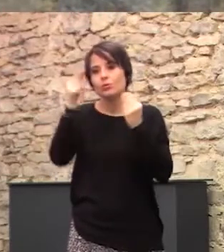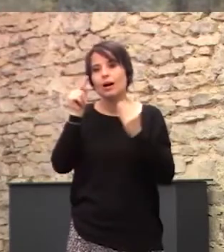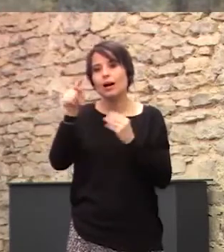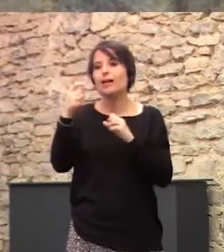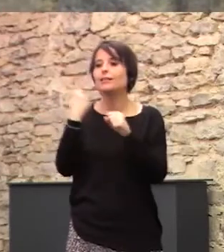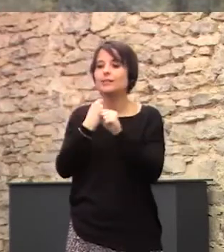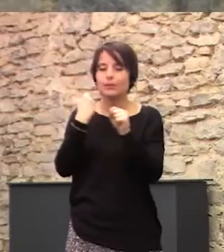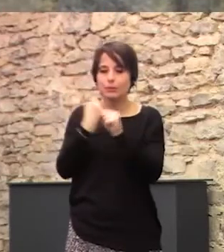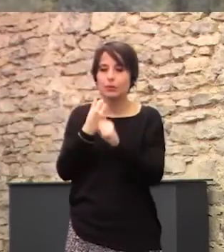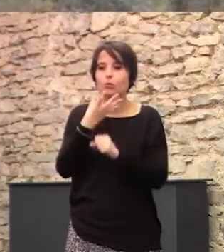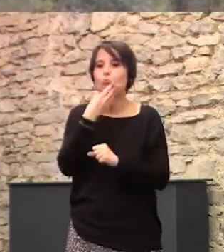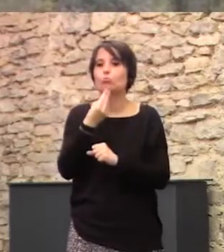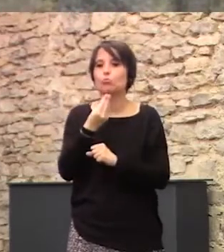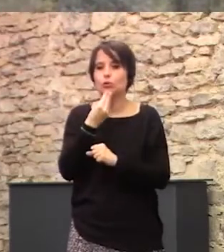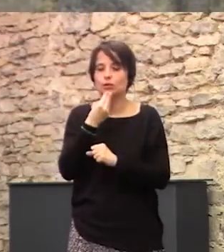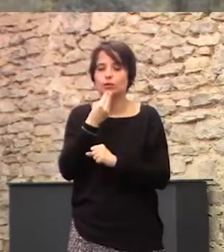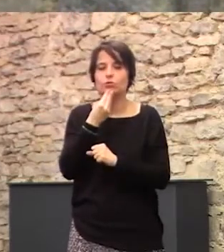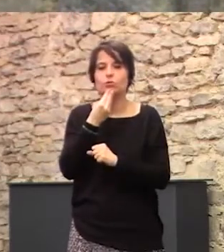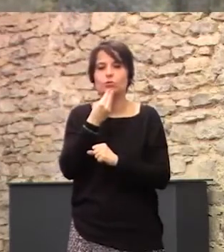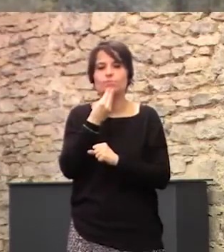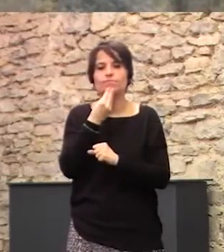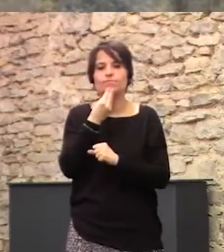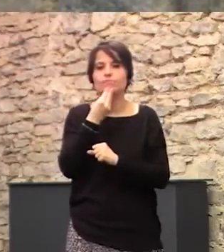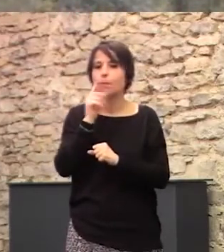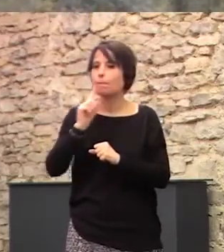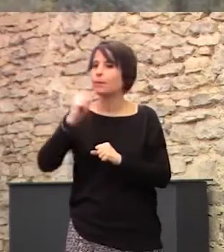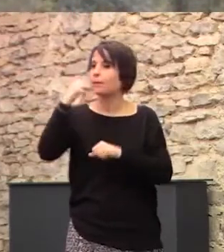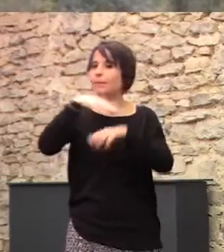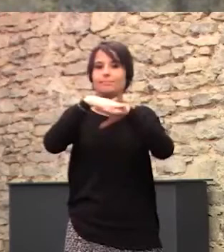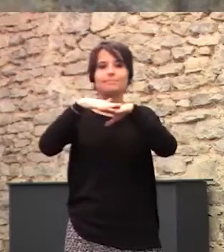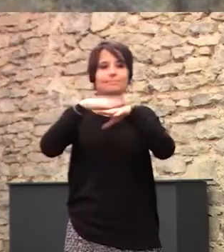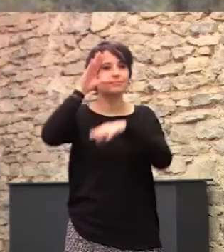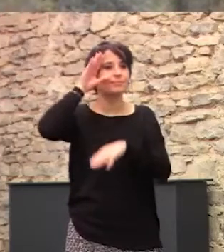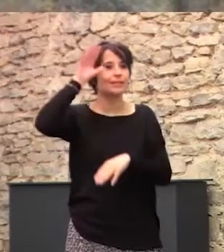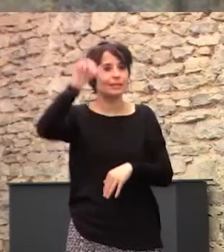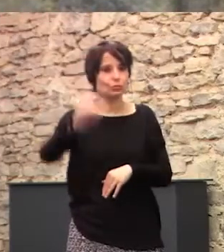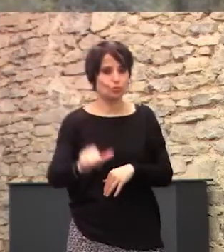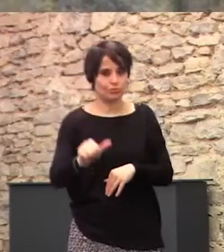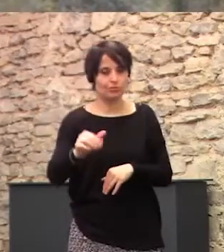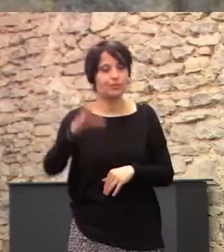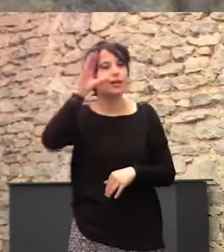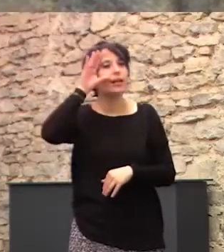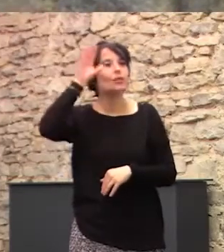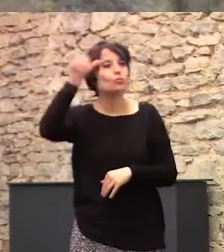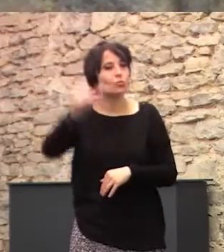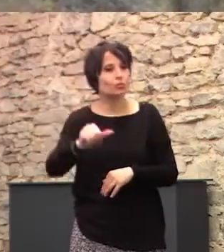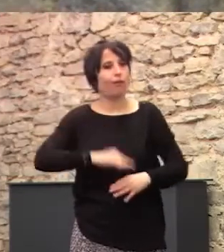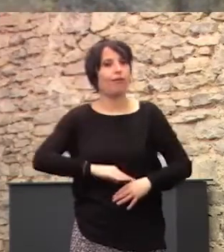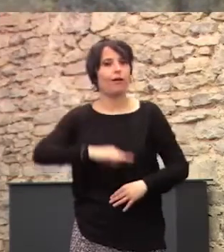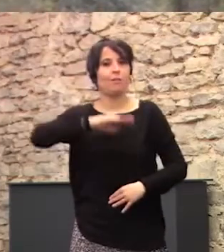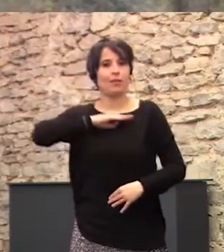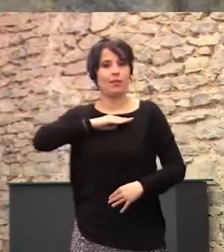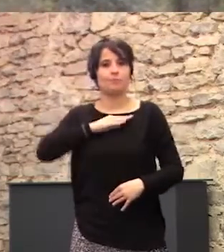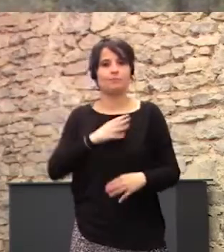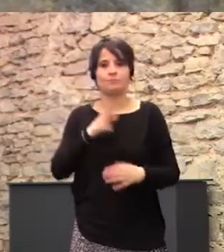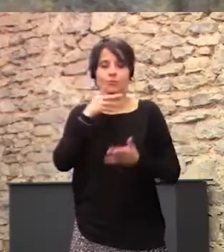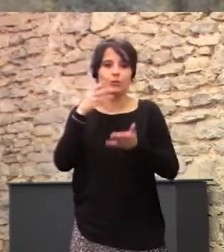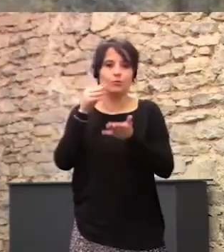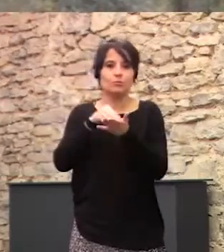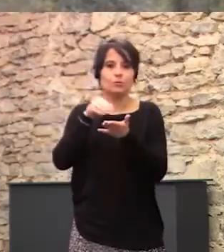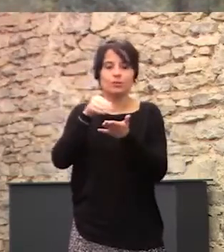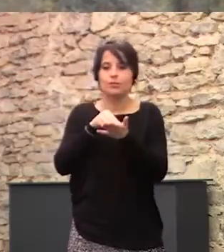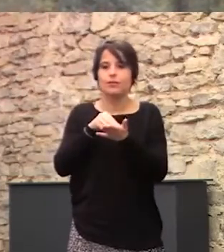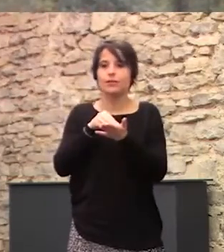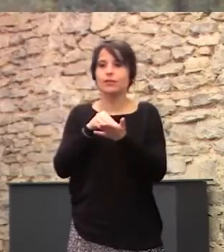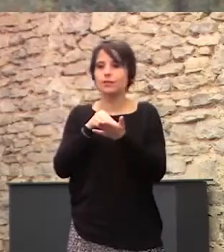bien bonito de escucha. Yo creo que el primer punto es la escucha, saber escuchar, que a veces yo creo que vamos